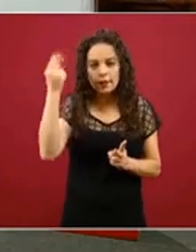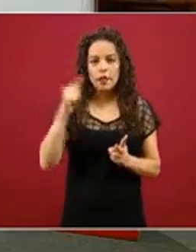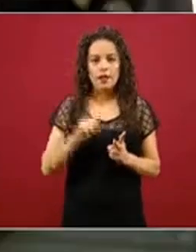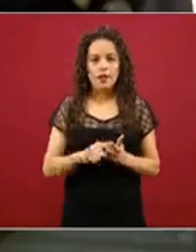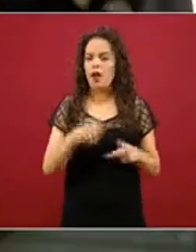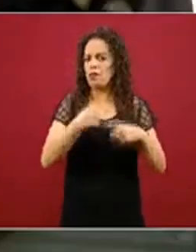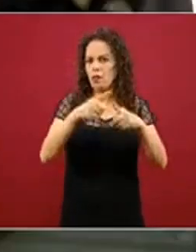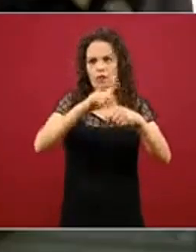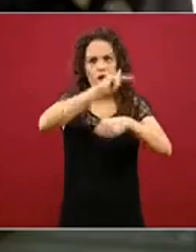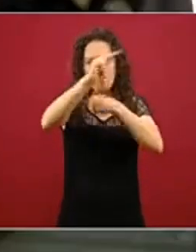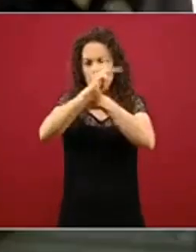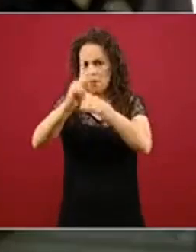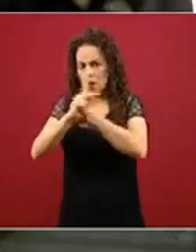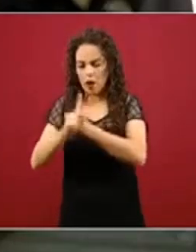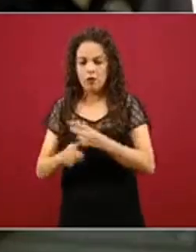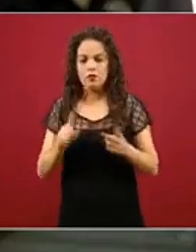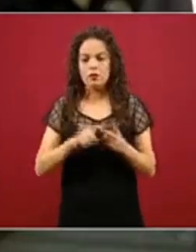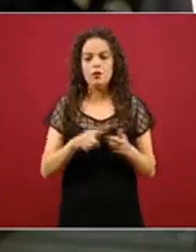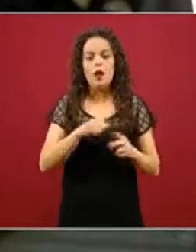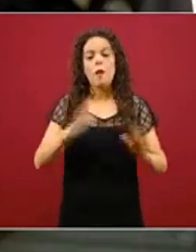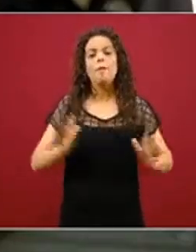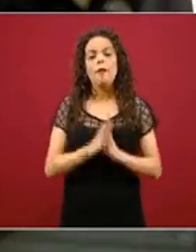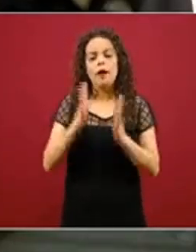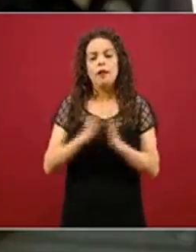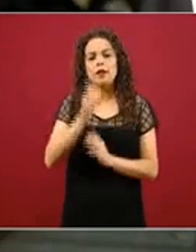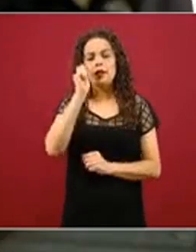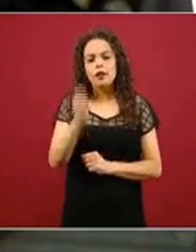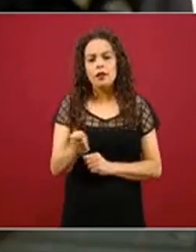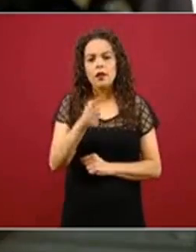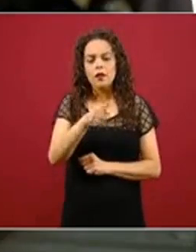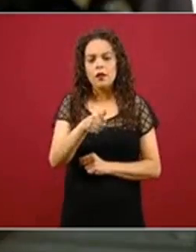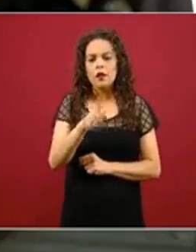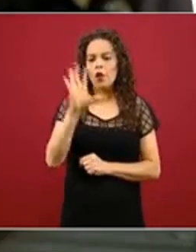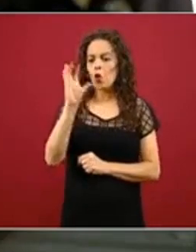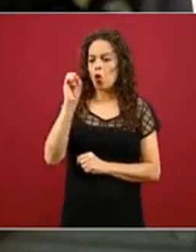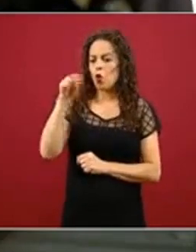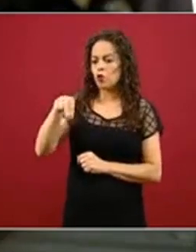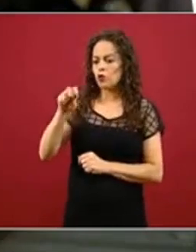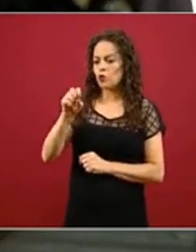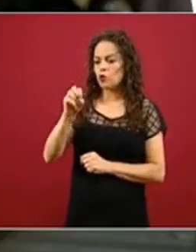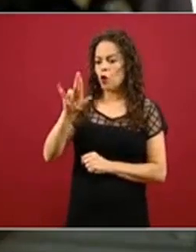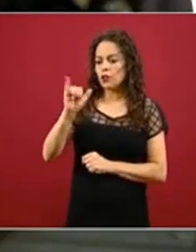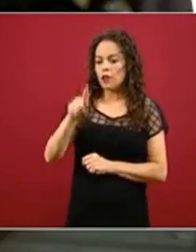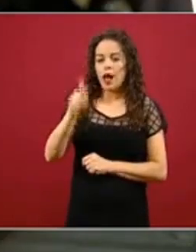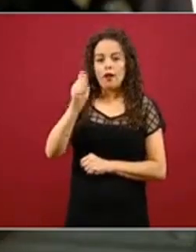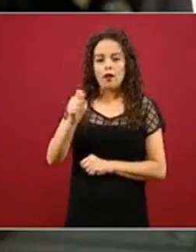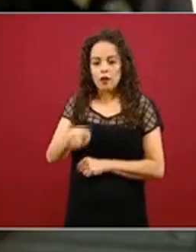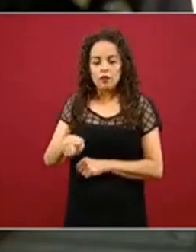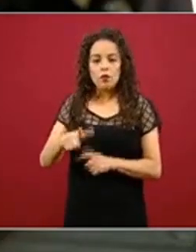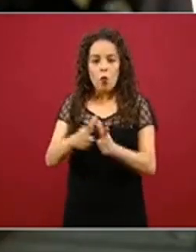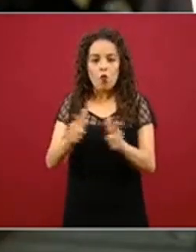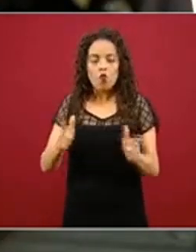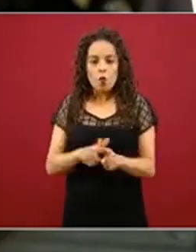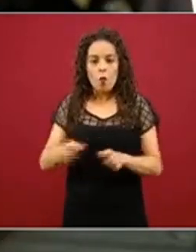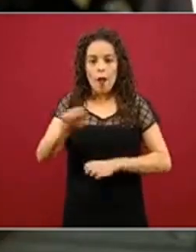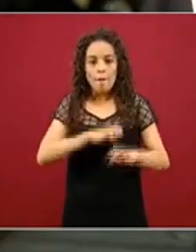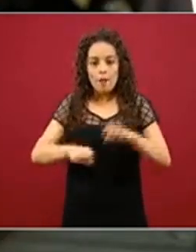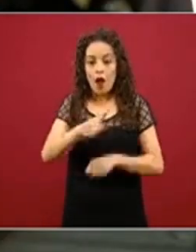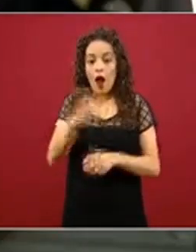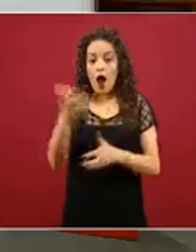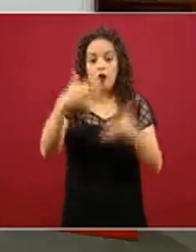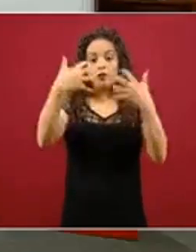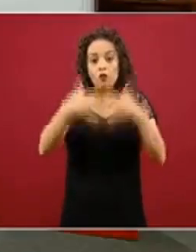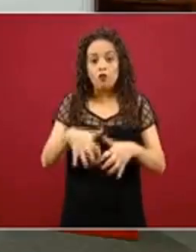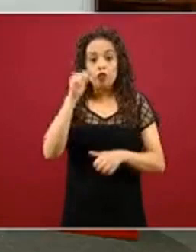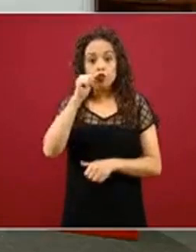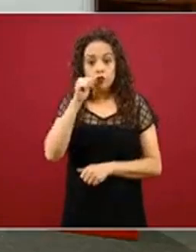de distintos países y participan también consorcia de empresas productoras de vacuna. Lo que sí podemos dar